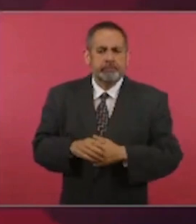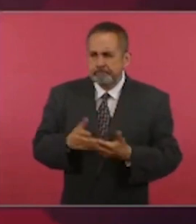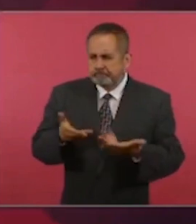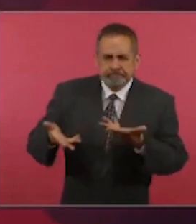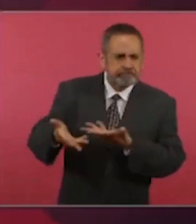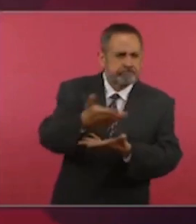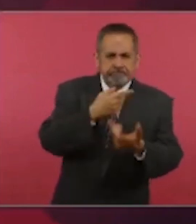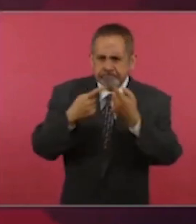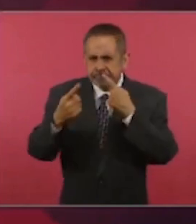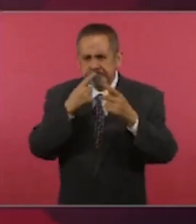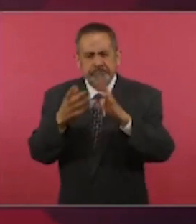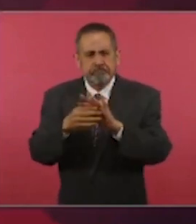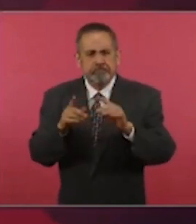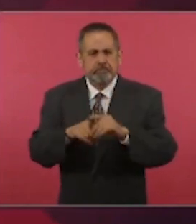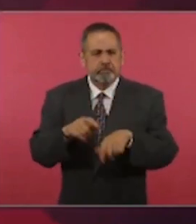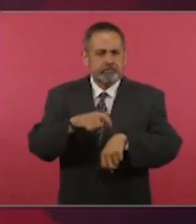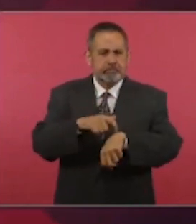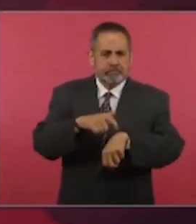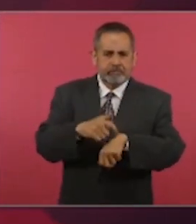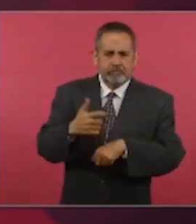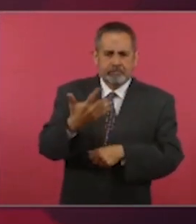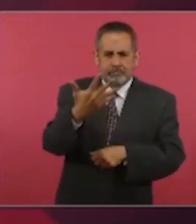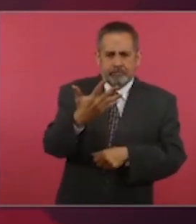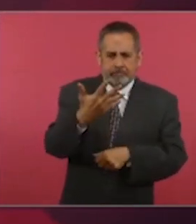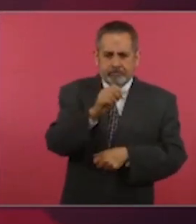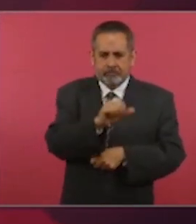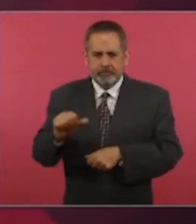circular de 5 a 7.